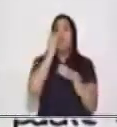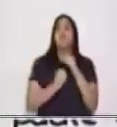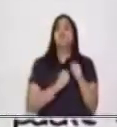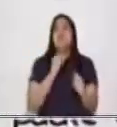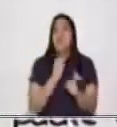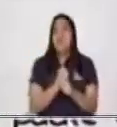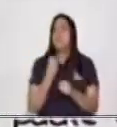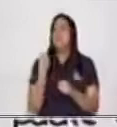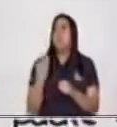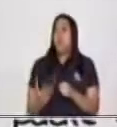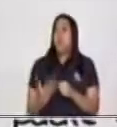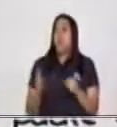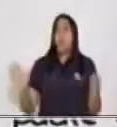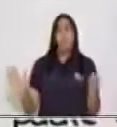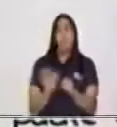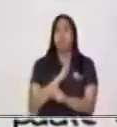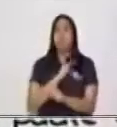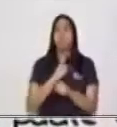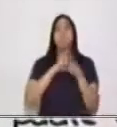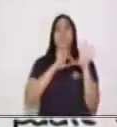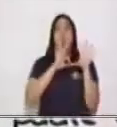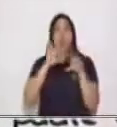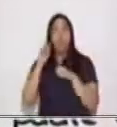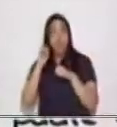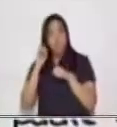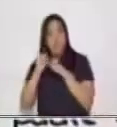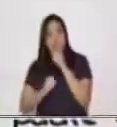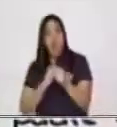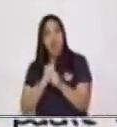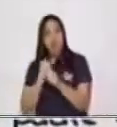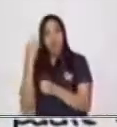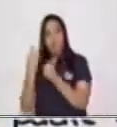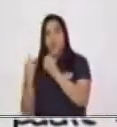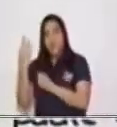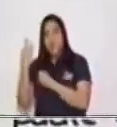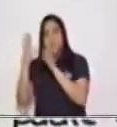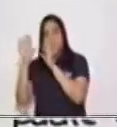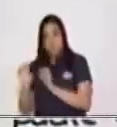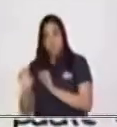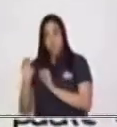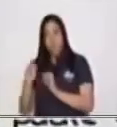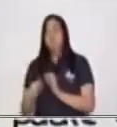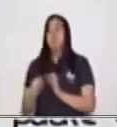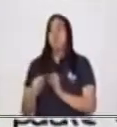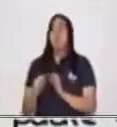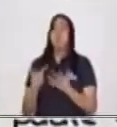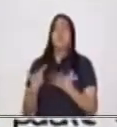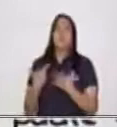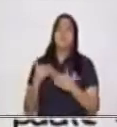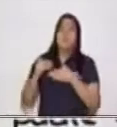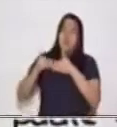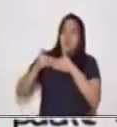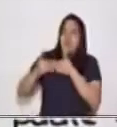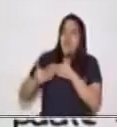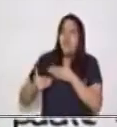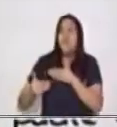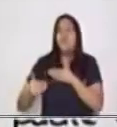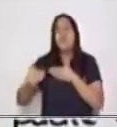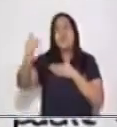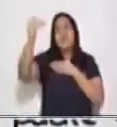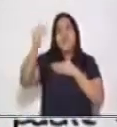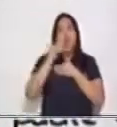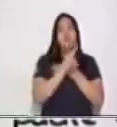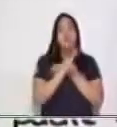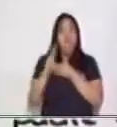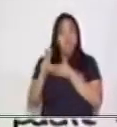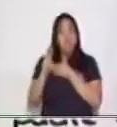en este momento es 80. Dentro de 22 años, o sea, nos están hablando de